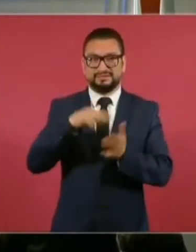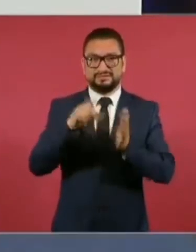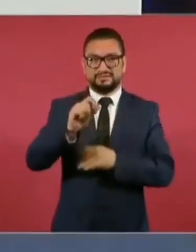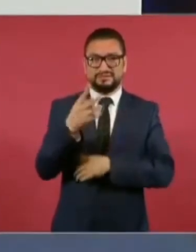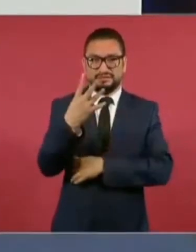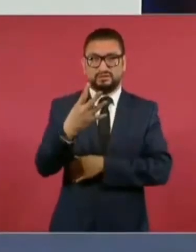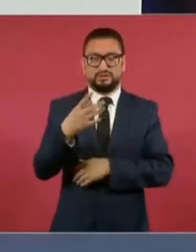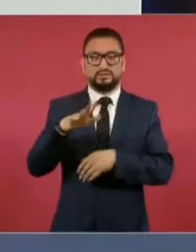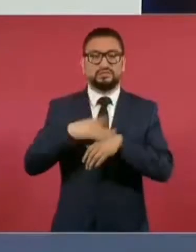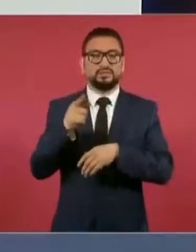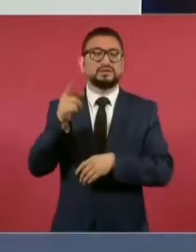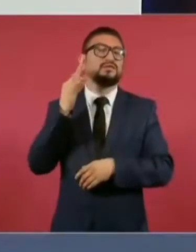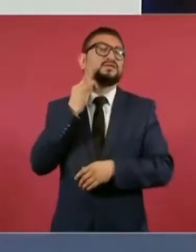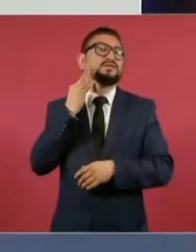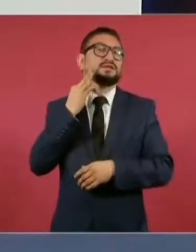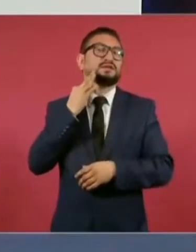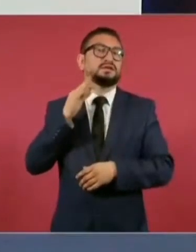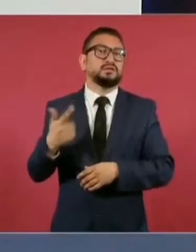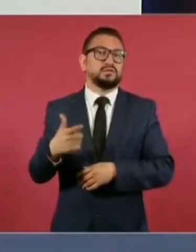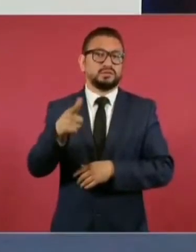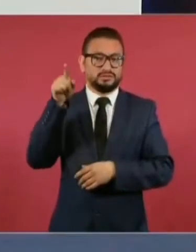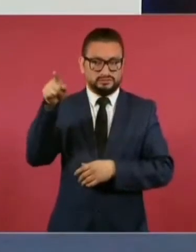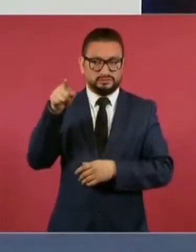la Fiscalía de Guanajuato.